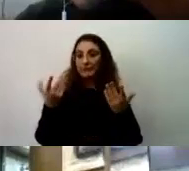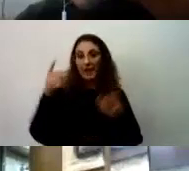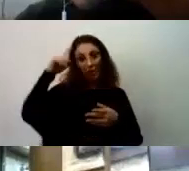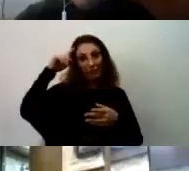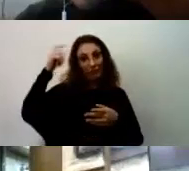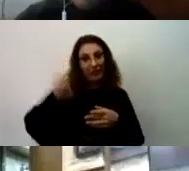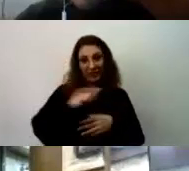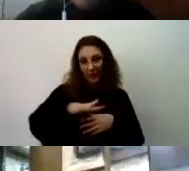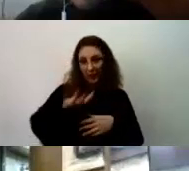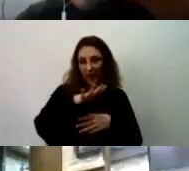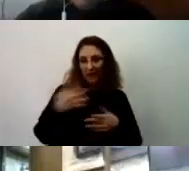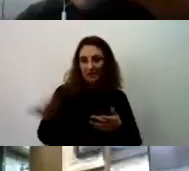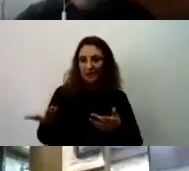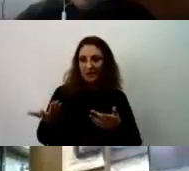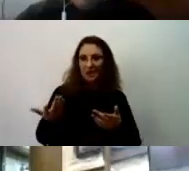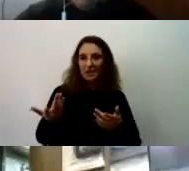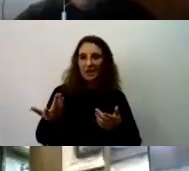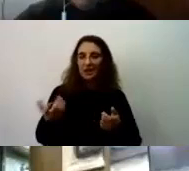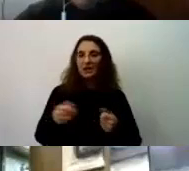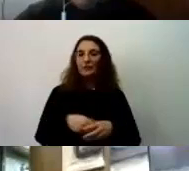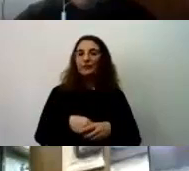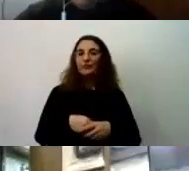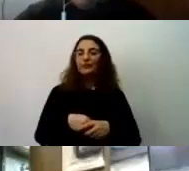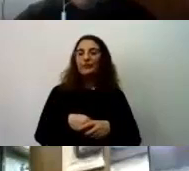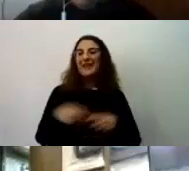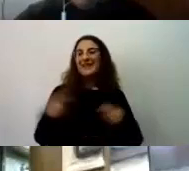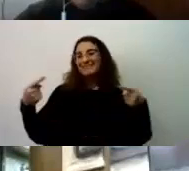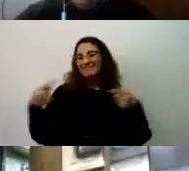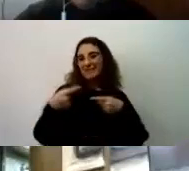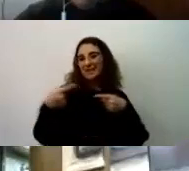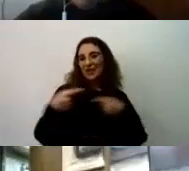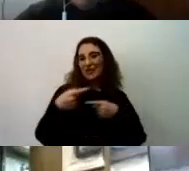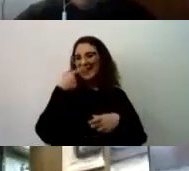decisión. Claro conflicto de intereses.